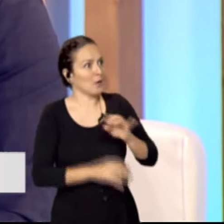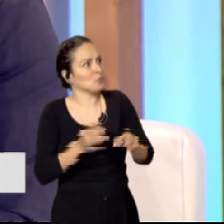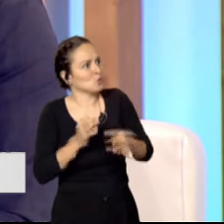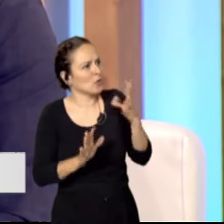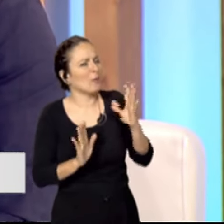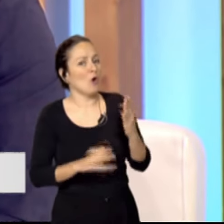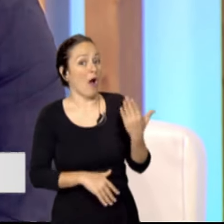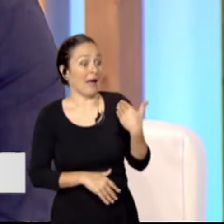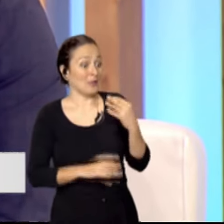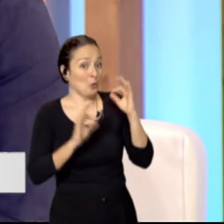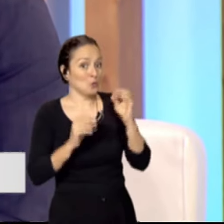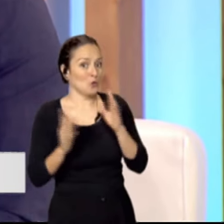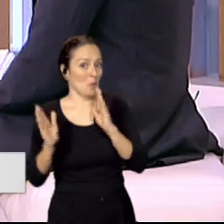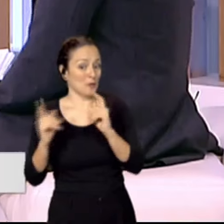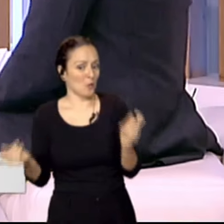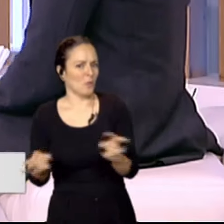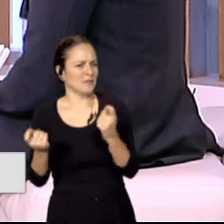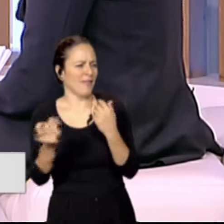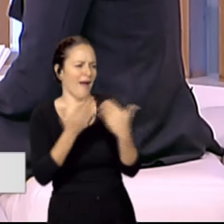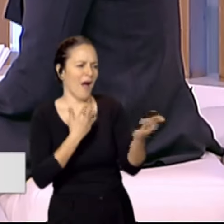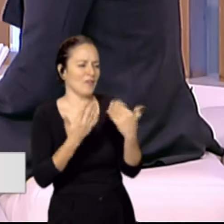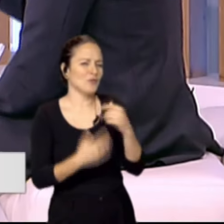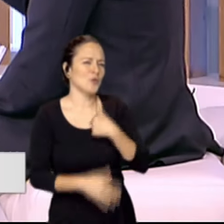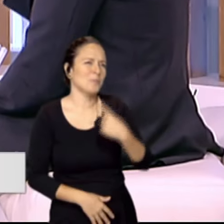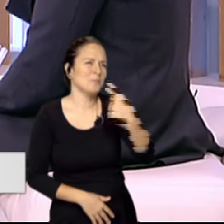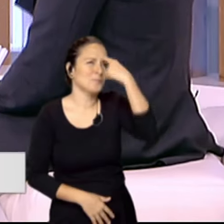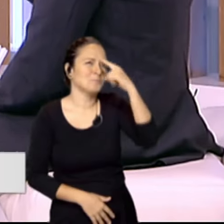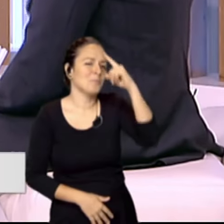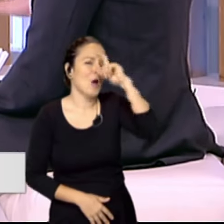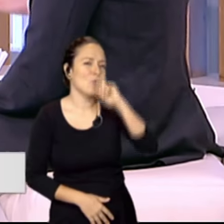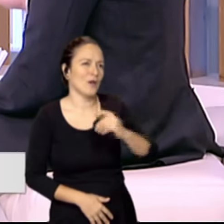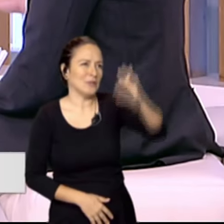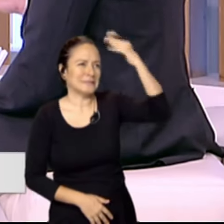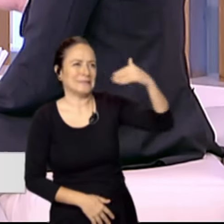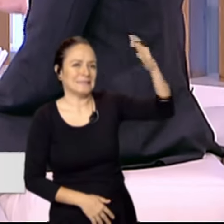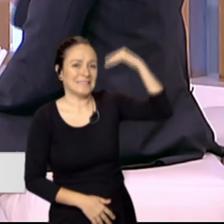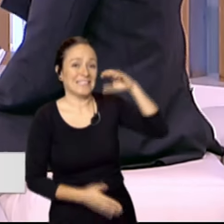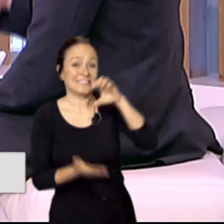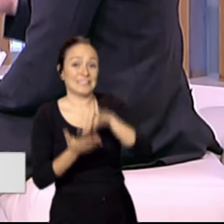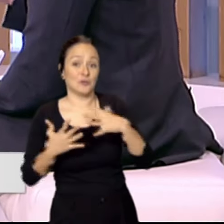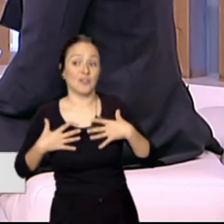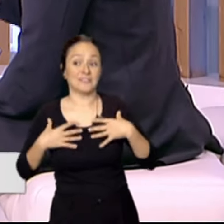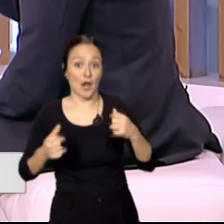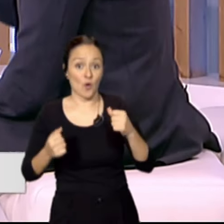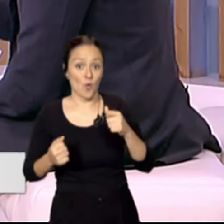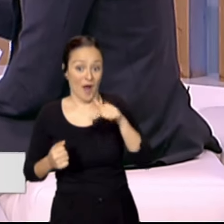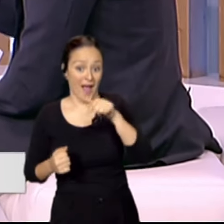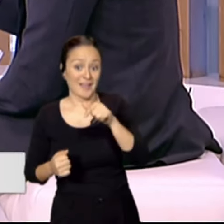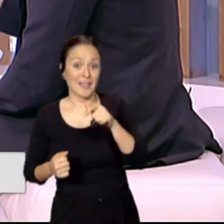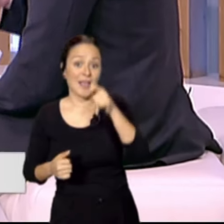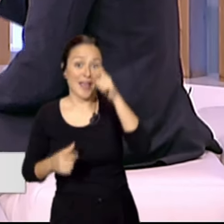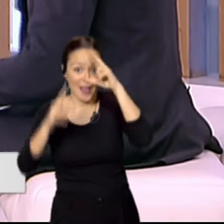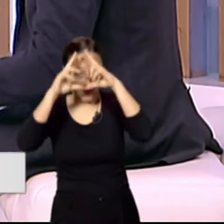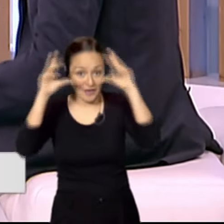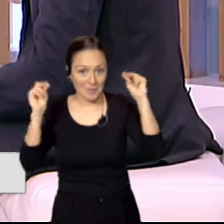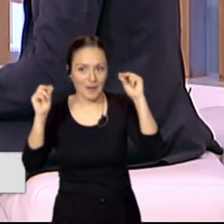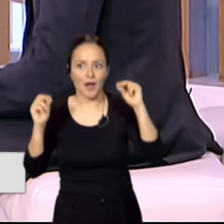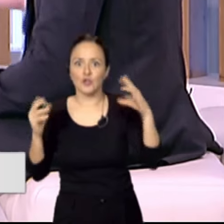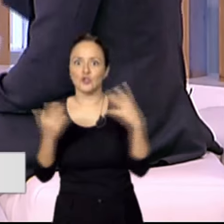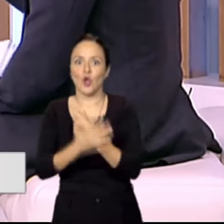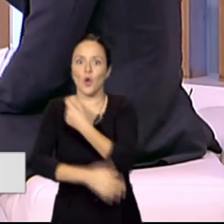con usted en estos minutos de publicidad de mis recuerdos de cuando eh las enfermeras del centro de salud de mi pueblo iban al colegio a ponernos las vacunas que aquello se